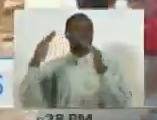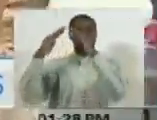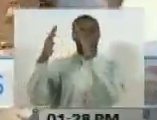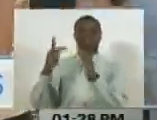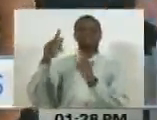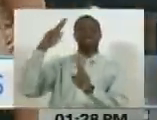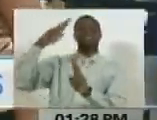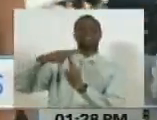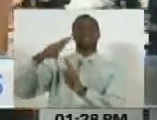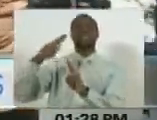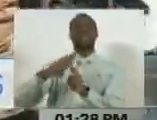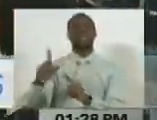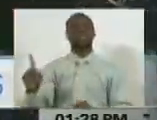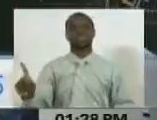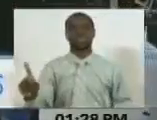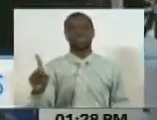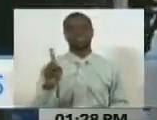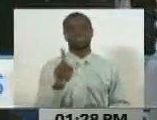Táchira. Táchira.